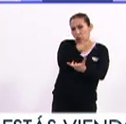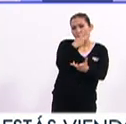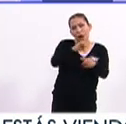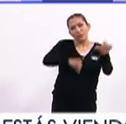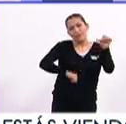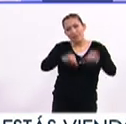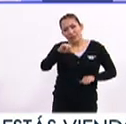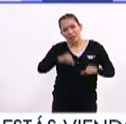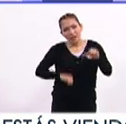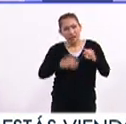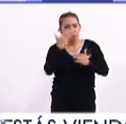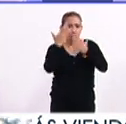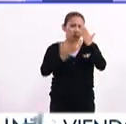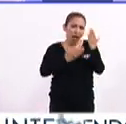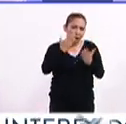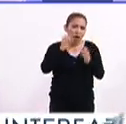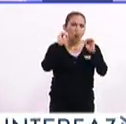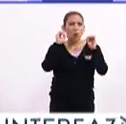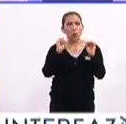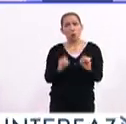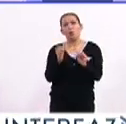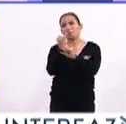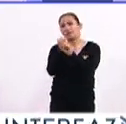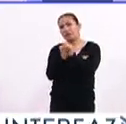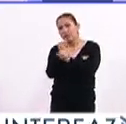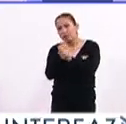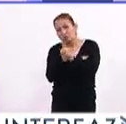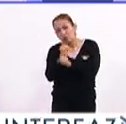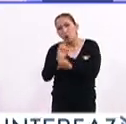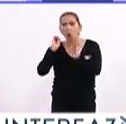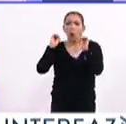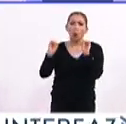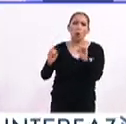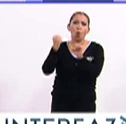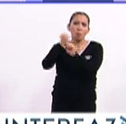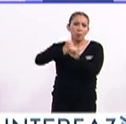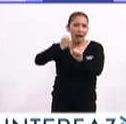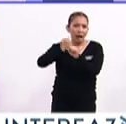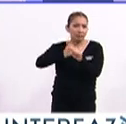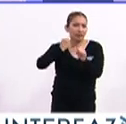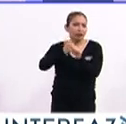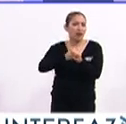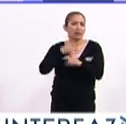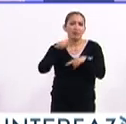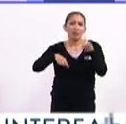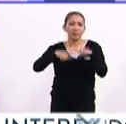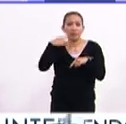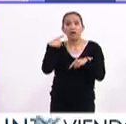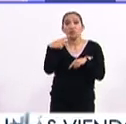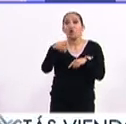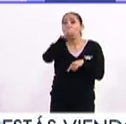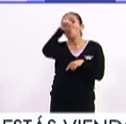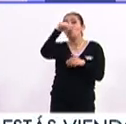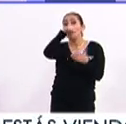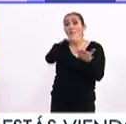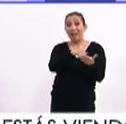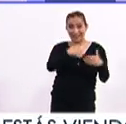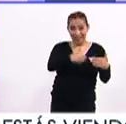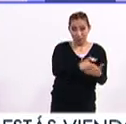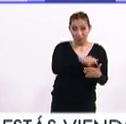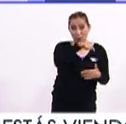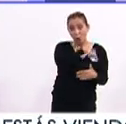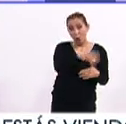su actividad académica, de sus estudios o de su práctica profesional en un lugar diferente a su lugar de